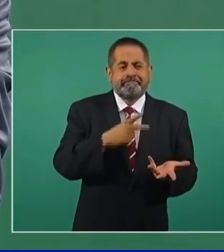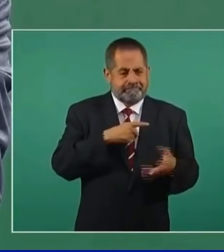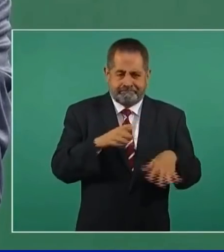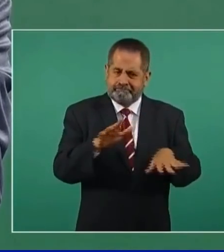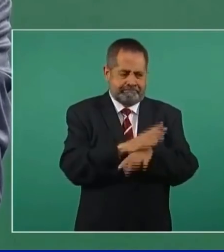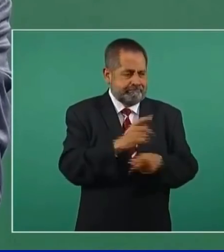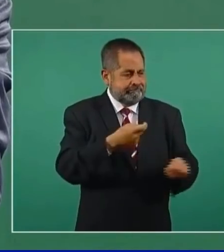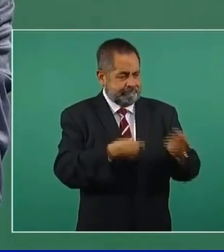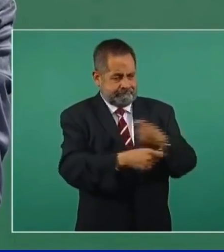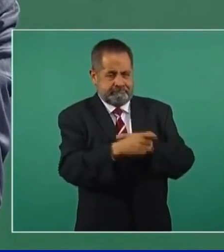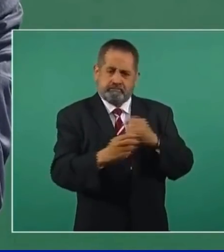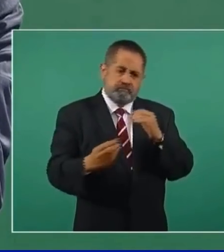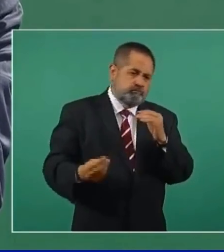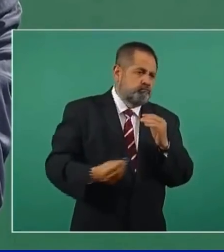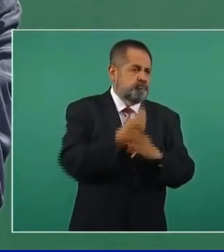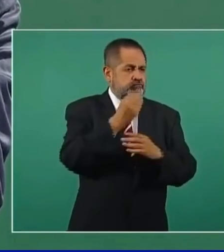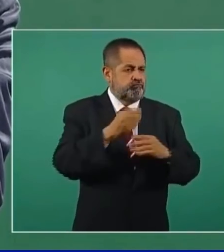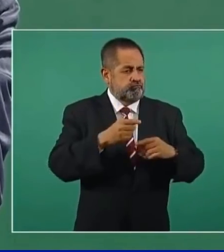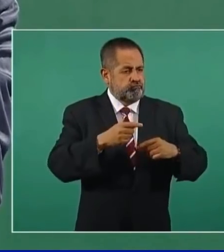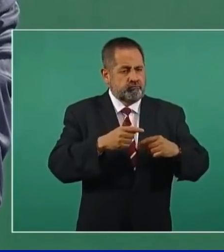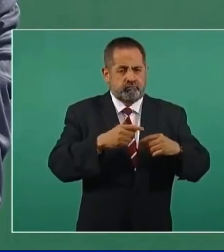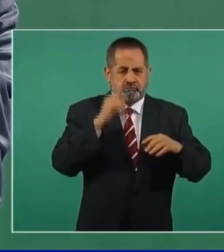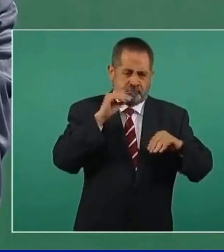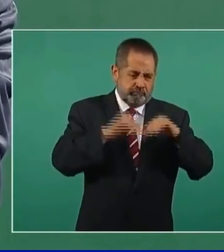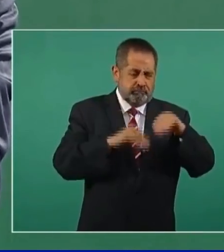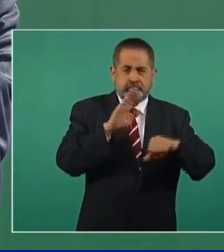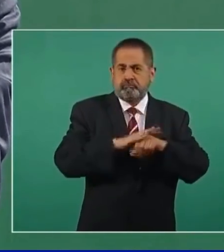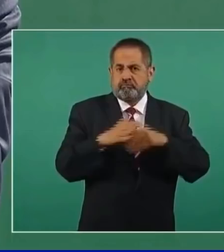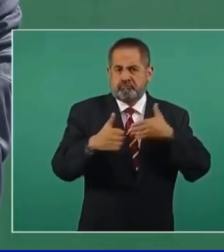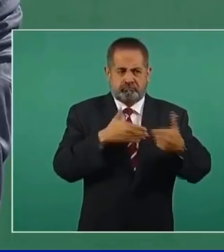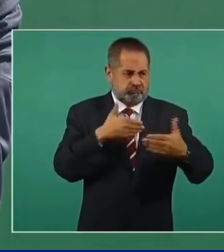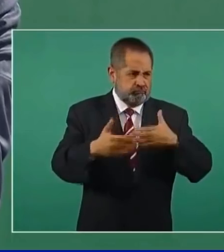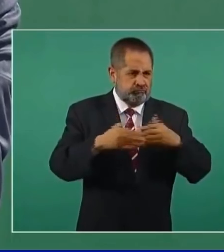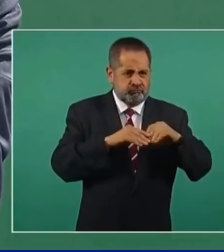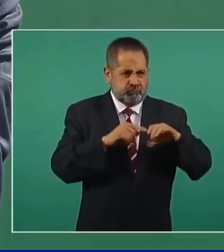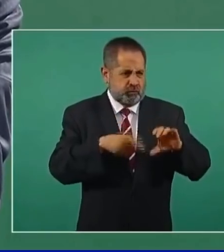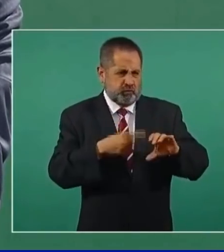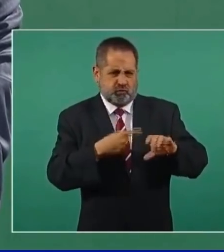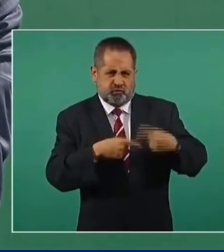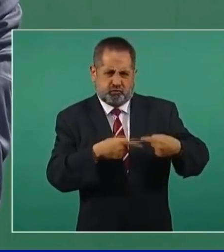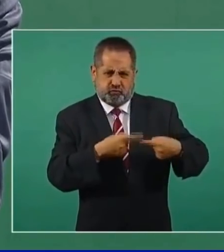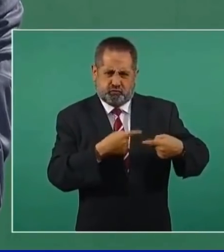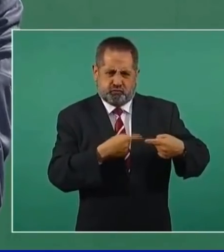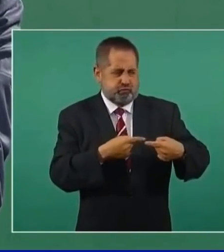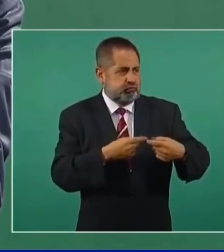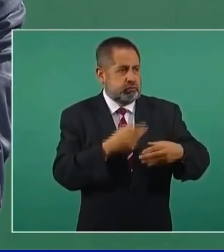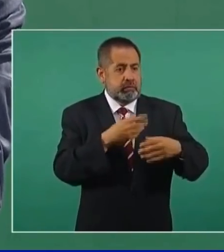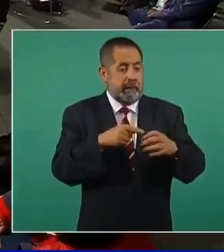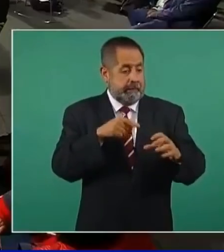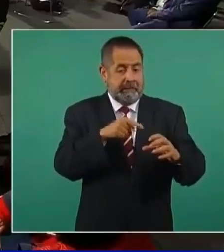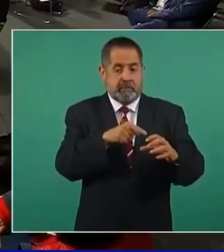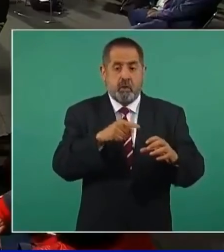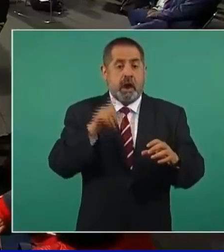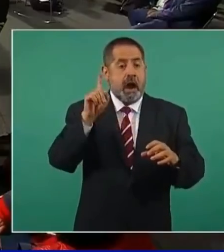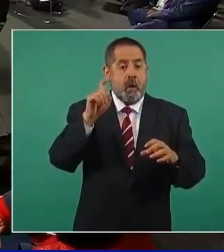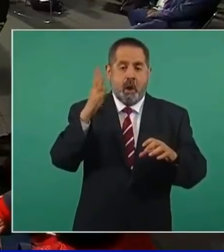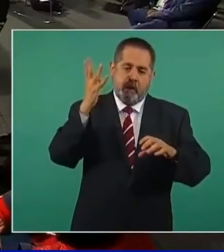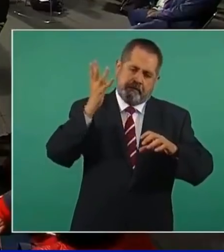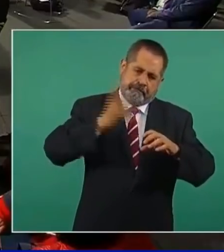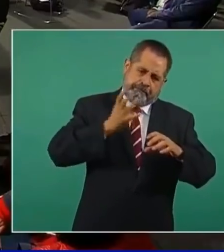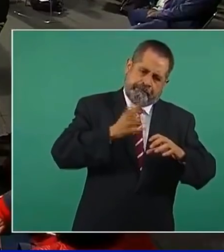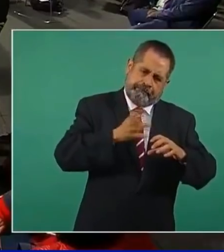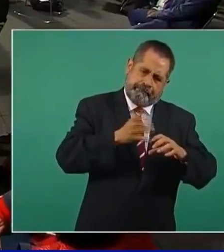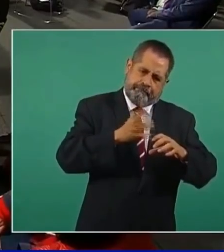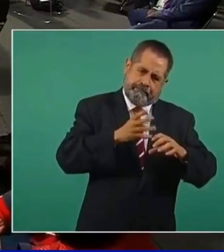cambiarlas por turbinas nuevas, modernas, que con la misma agua